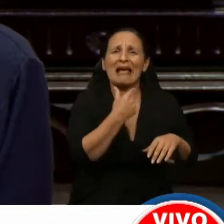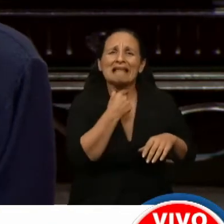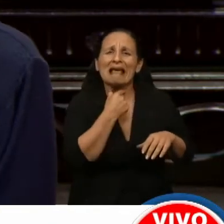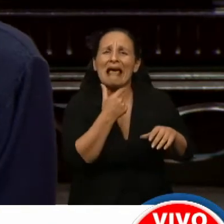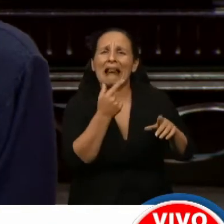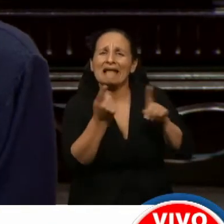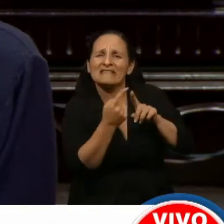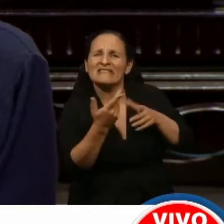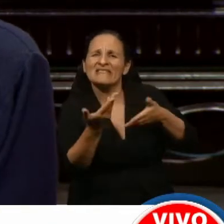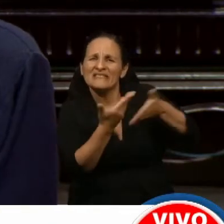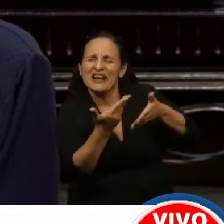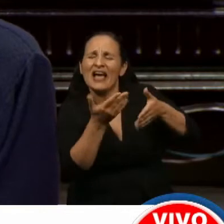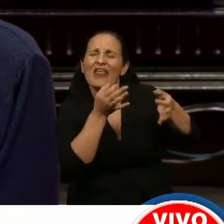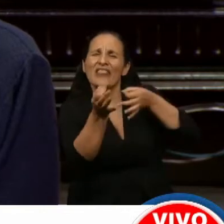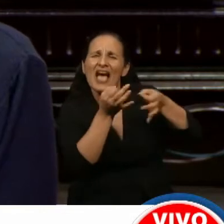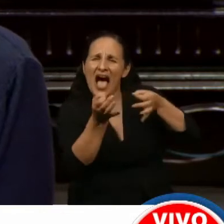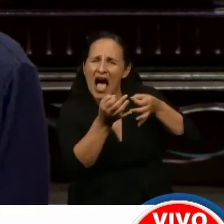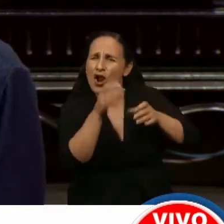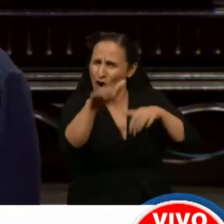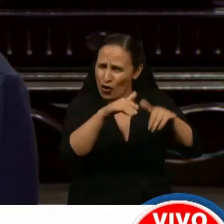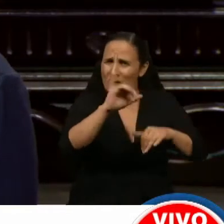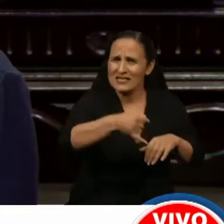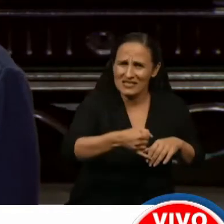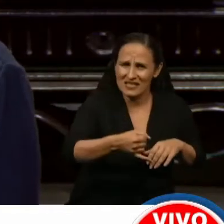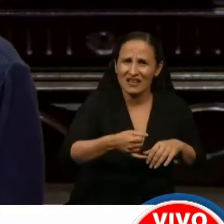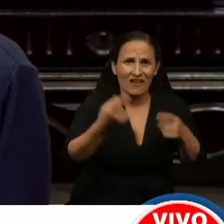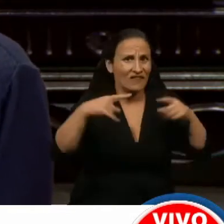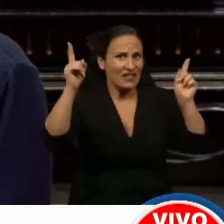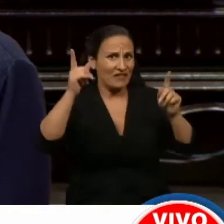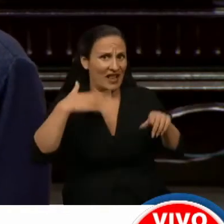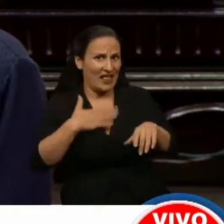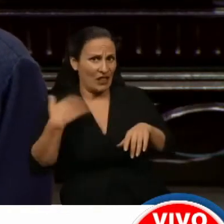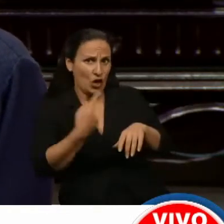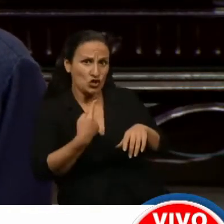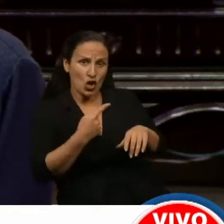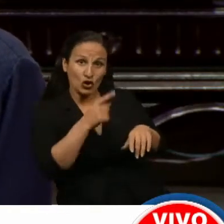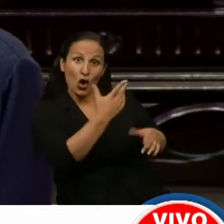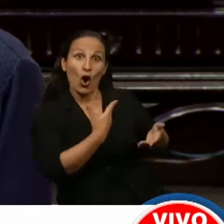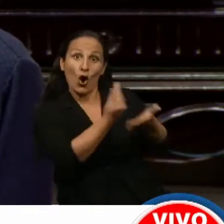los ha convocado siempre, a diferencia de lo que nos sucedió a nosotros, ustedes miren,